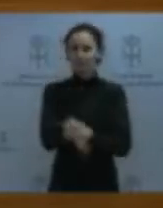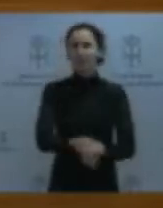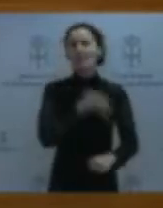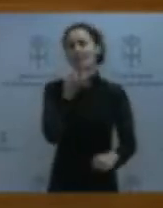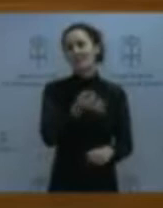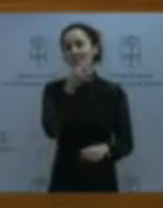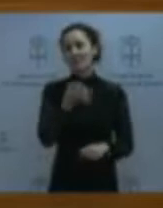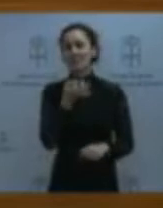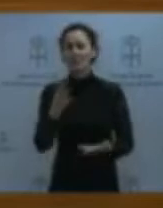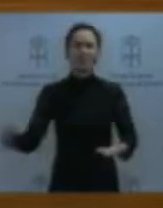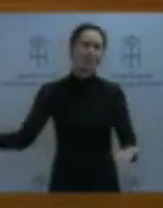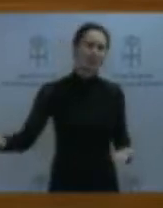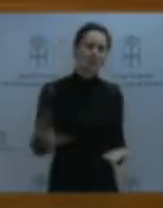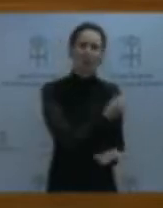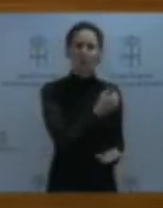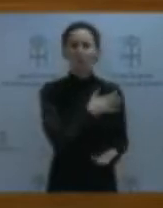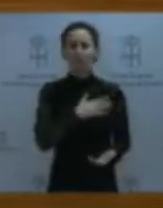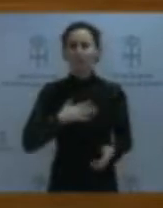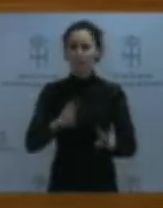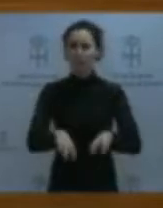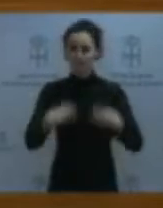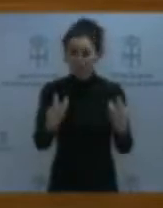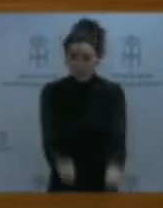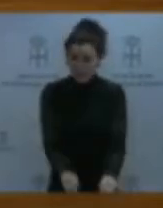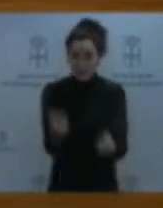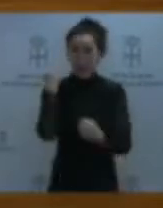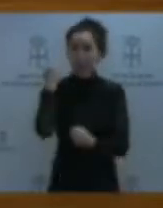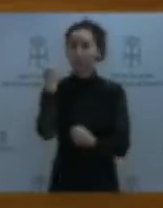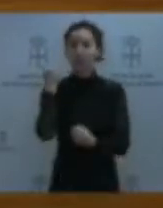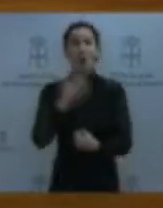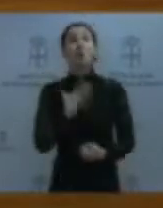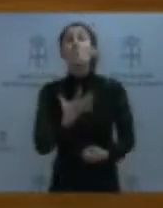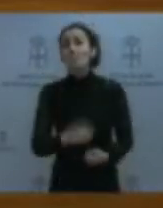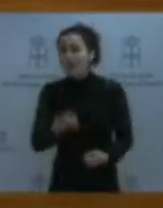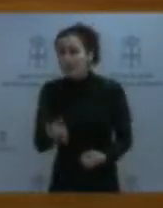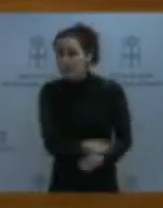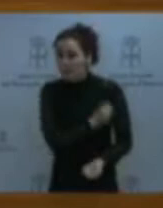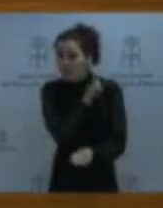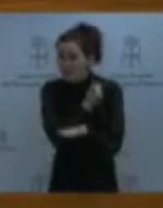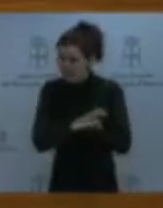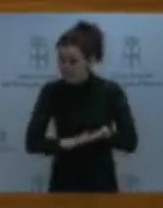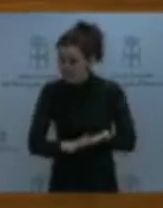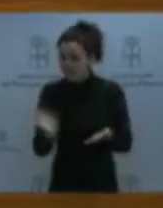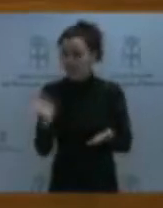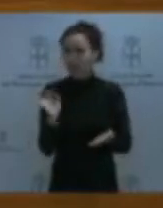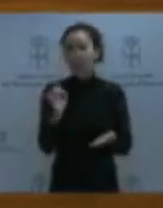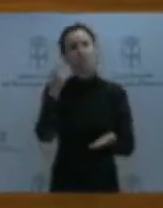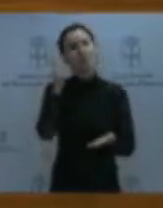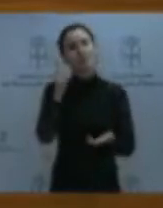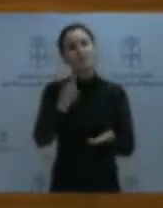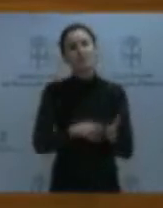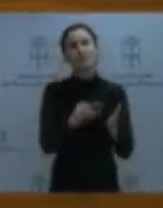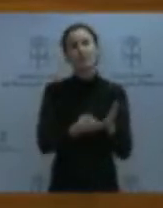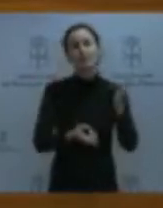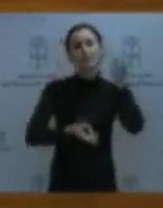mundo quiere renovables, pero ¿es posible? ¿Es posible? ¿Podemos decirlo con garantías? ¿O estamos en algún planteamiento que nos